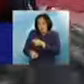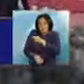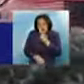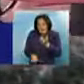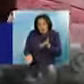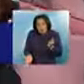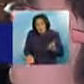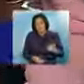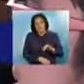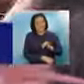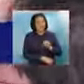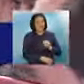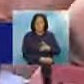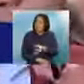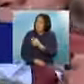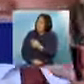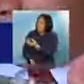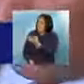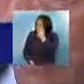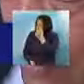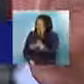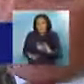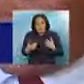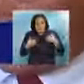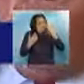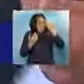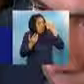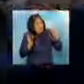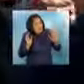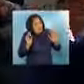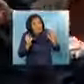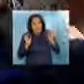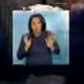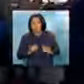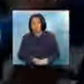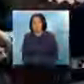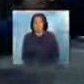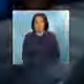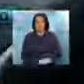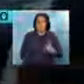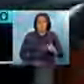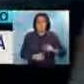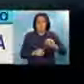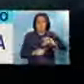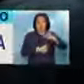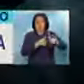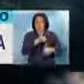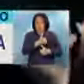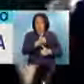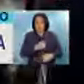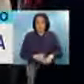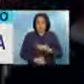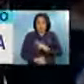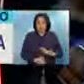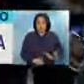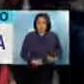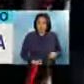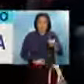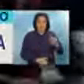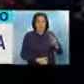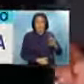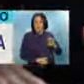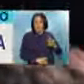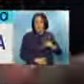ellos. ¿Pero por qué cree que pasó eso? Ah, no sé, no sé. Su vicepresidenta, Mercedes Araos, no pudo ocultar